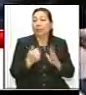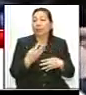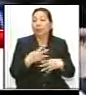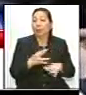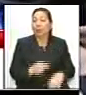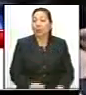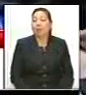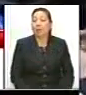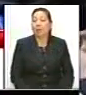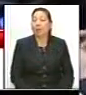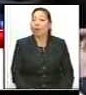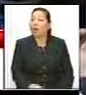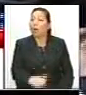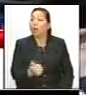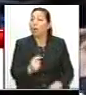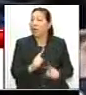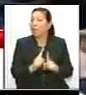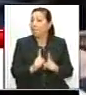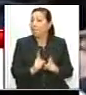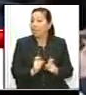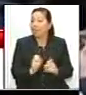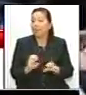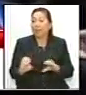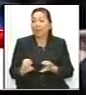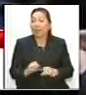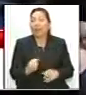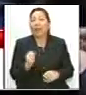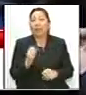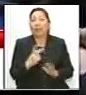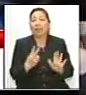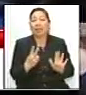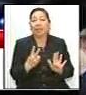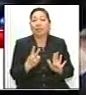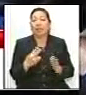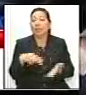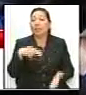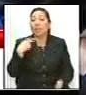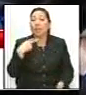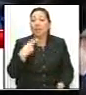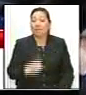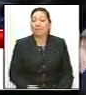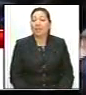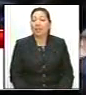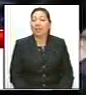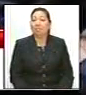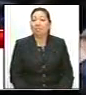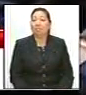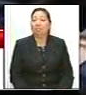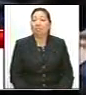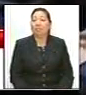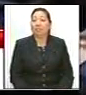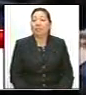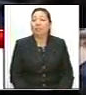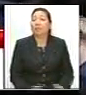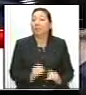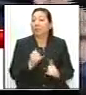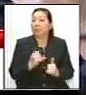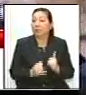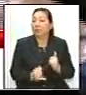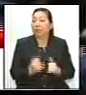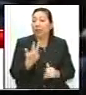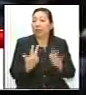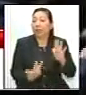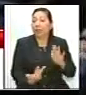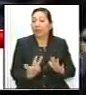julio. Otra consulta se le realizó el día 7 de noviembre y se concluyó el día